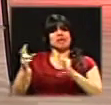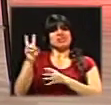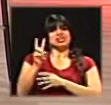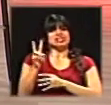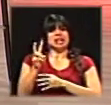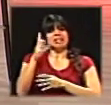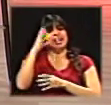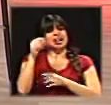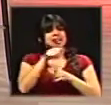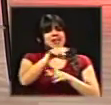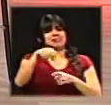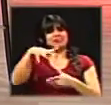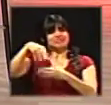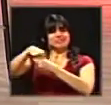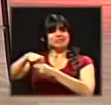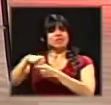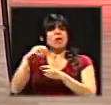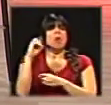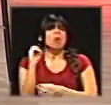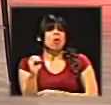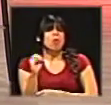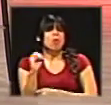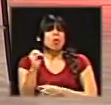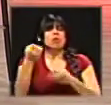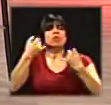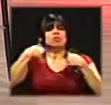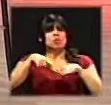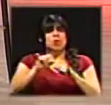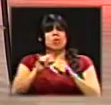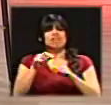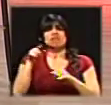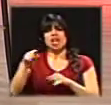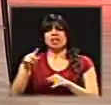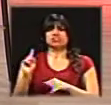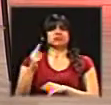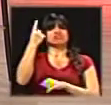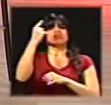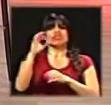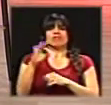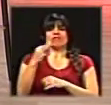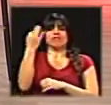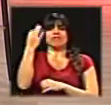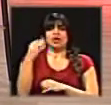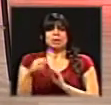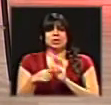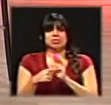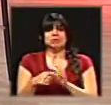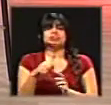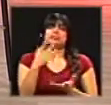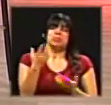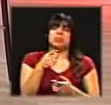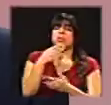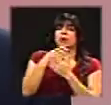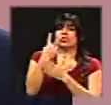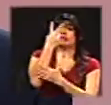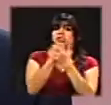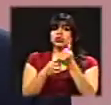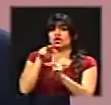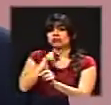o incluso con eso sigue siendo un fenómeno inédito? Sí, o sea, las dos versiones serían,